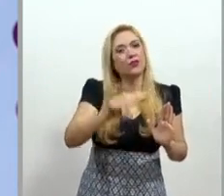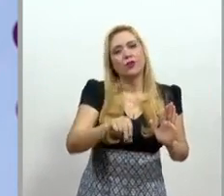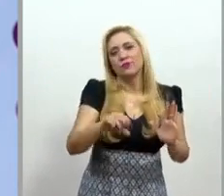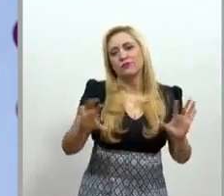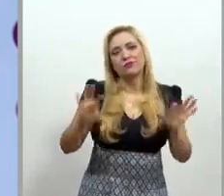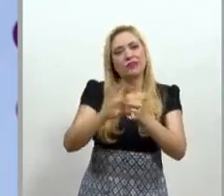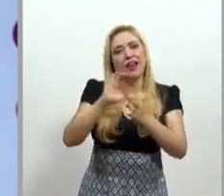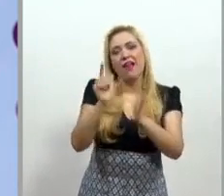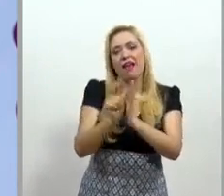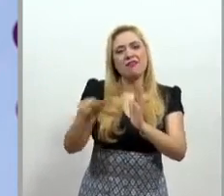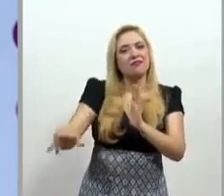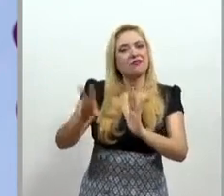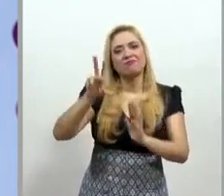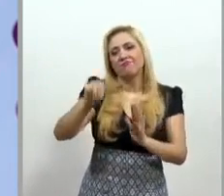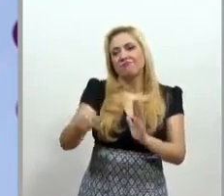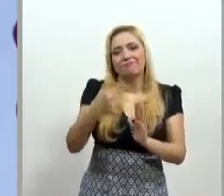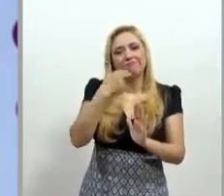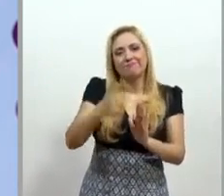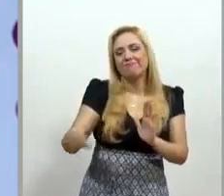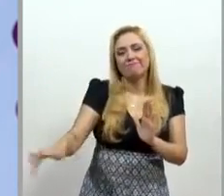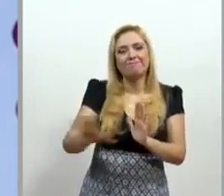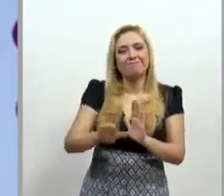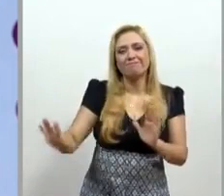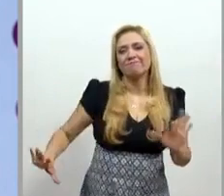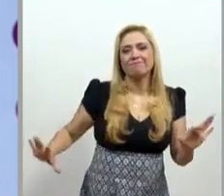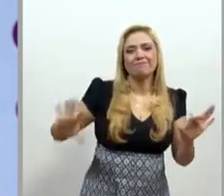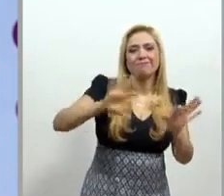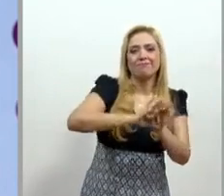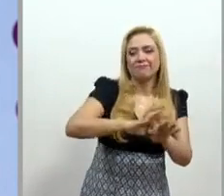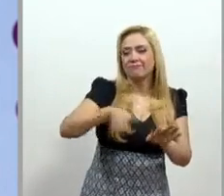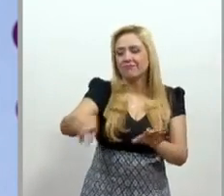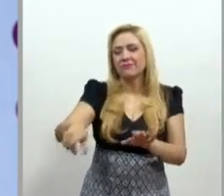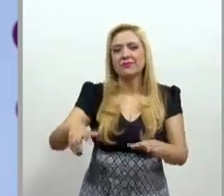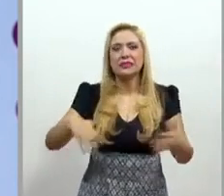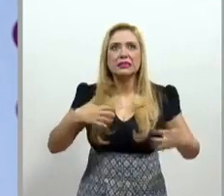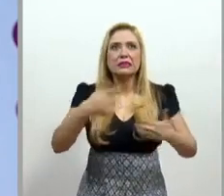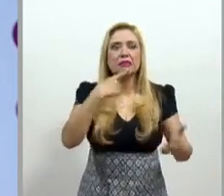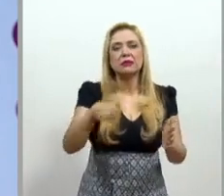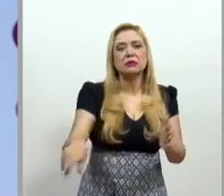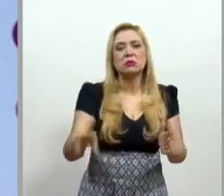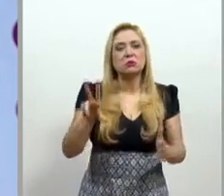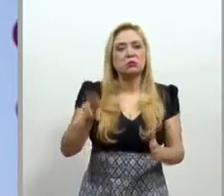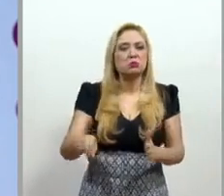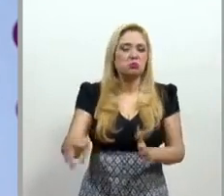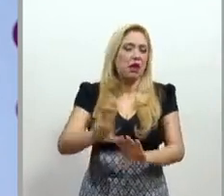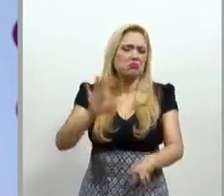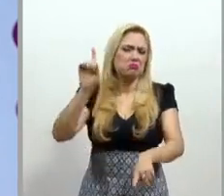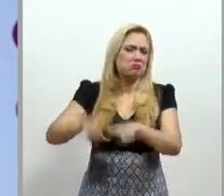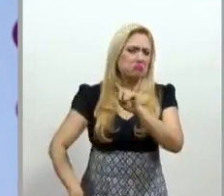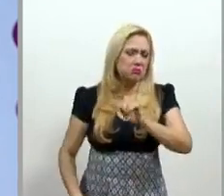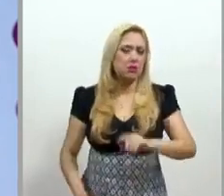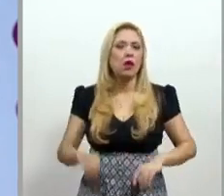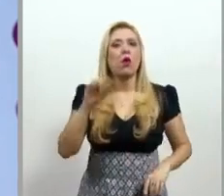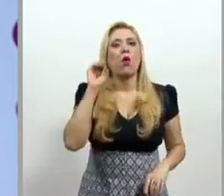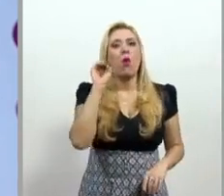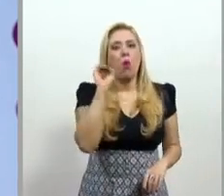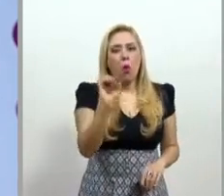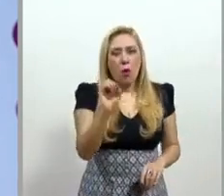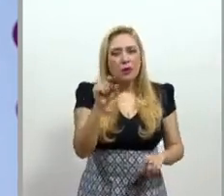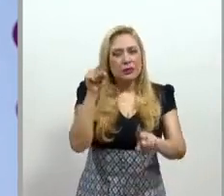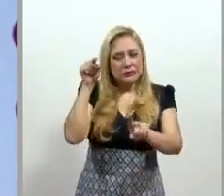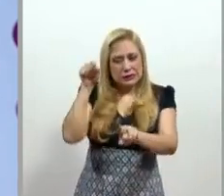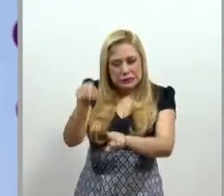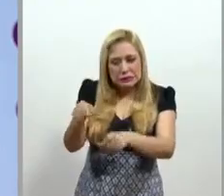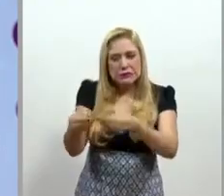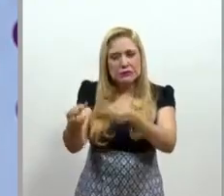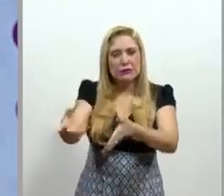para desincorporarlas de la esfera jurídica del quejoso, o bien para obligar a la autoridad a hacer algo muy concreto en favor de ese